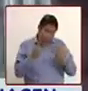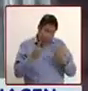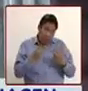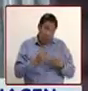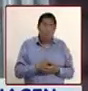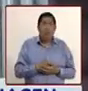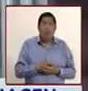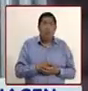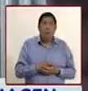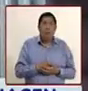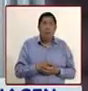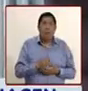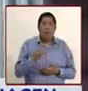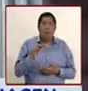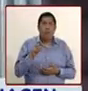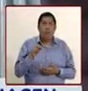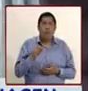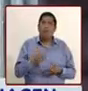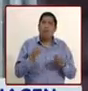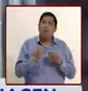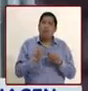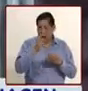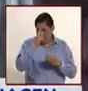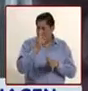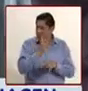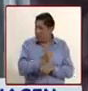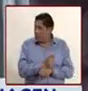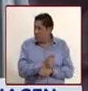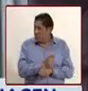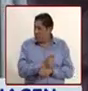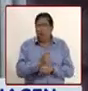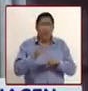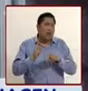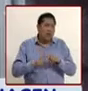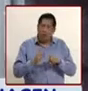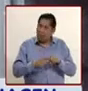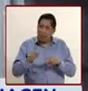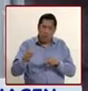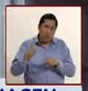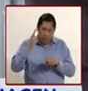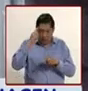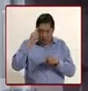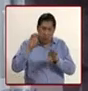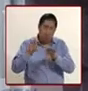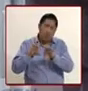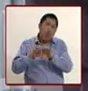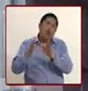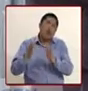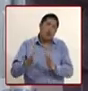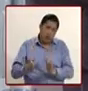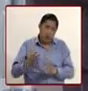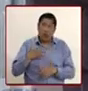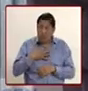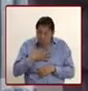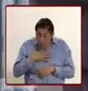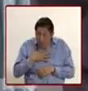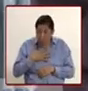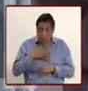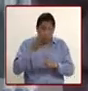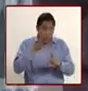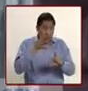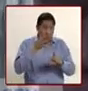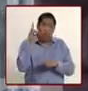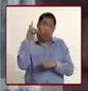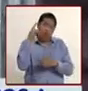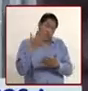algo? No, más que todo es más tradicional, así. Depende de cada contratista, ¿no? Yo de mi parte no soy